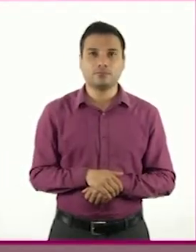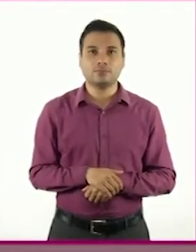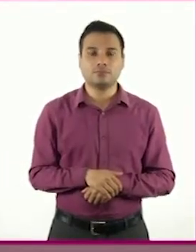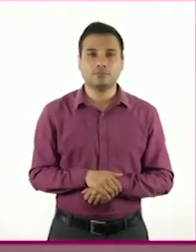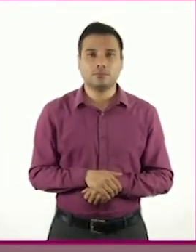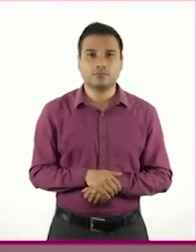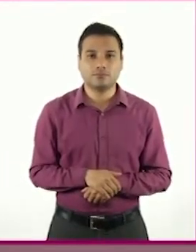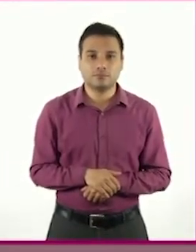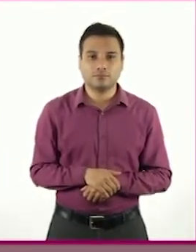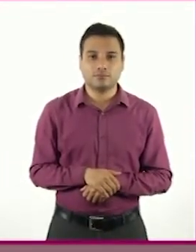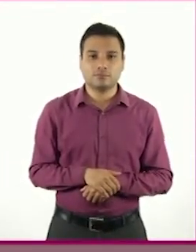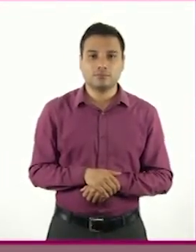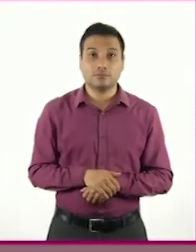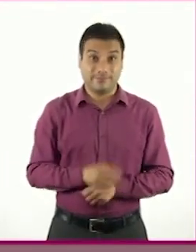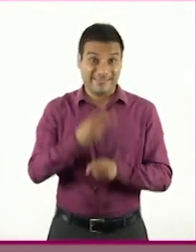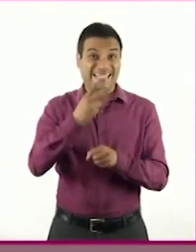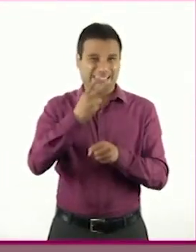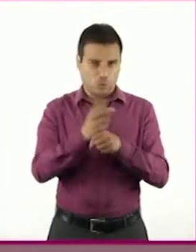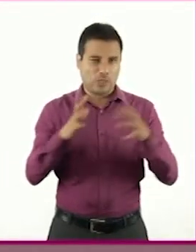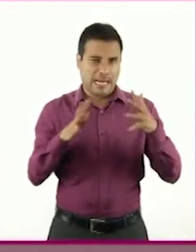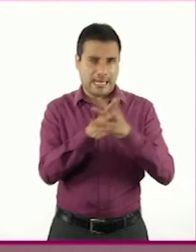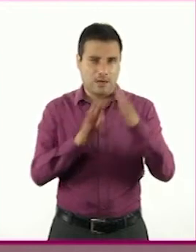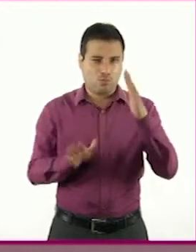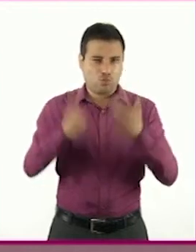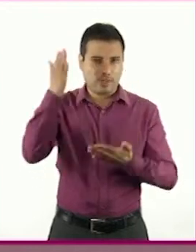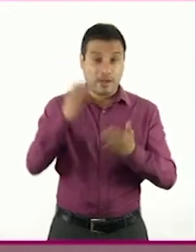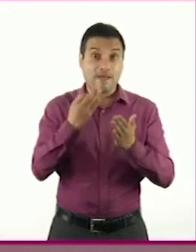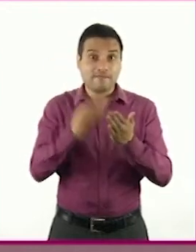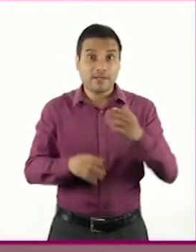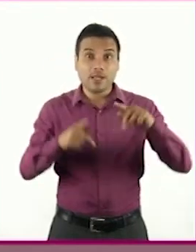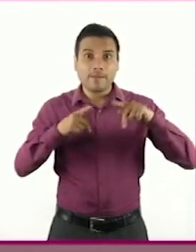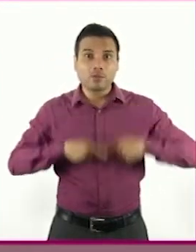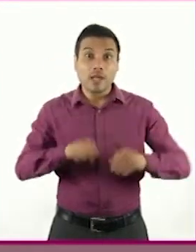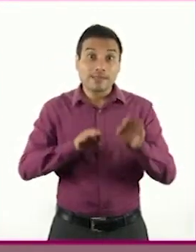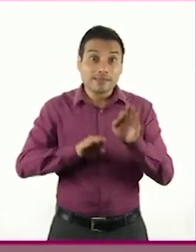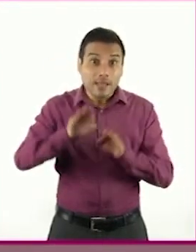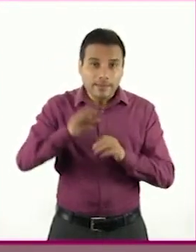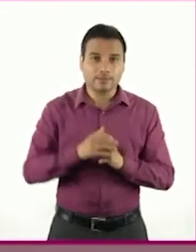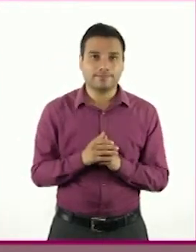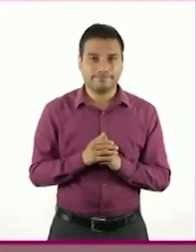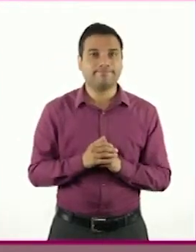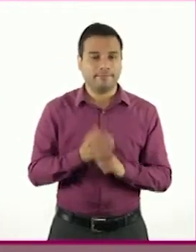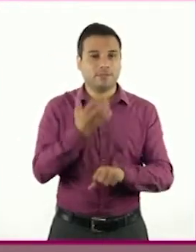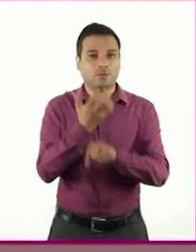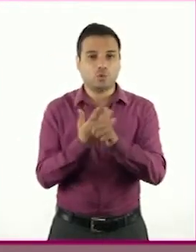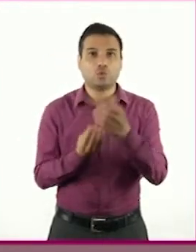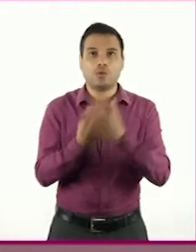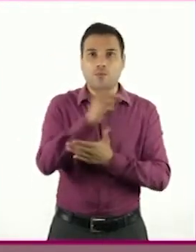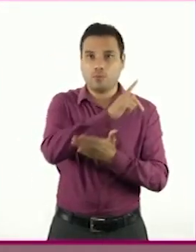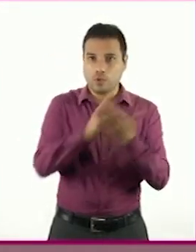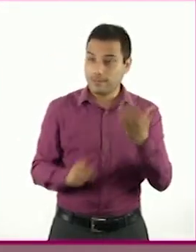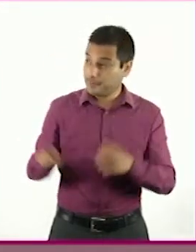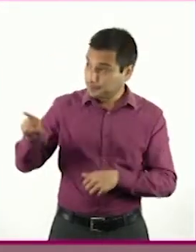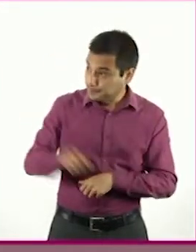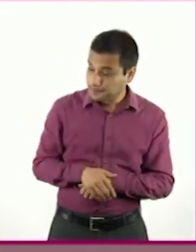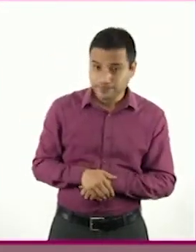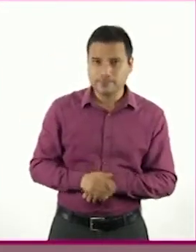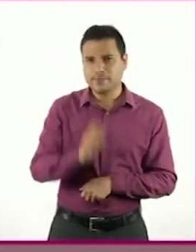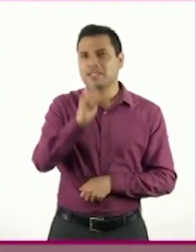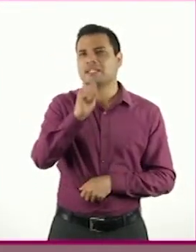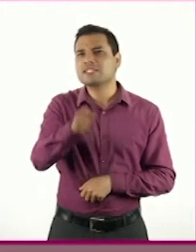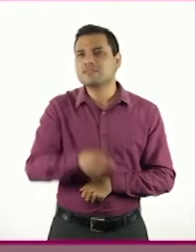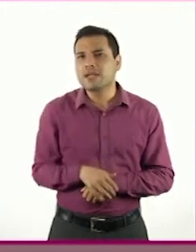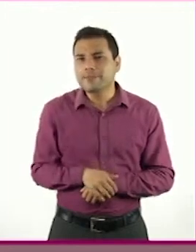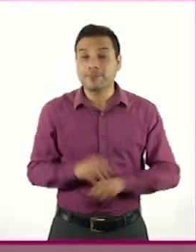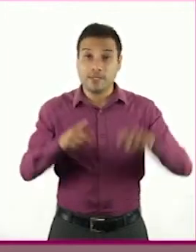mano de obra provocada por la Segunda Guerra Mundial, Estados Unidos inició el programa Bracero, mediante el cual